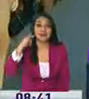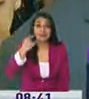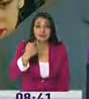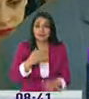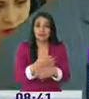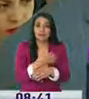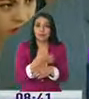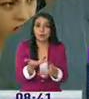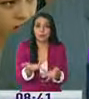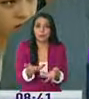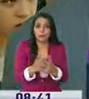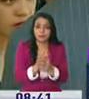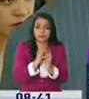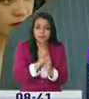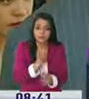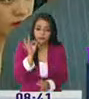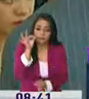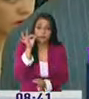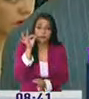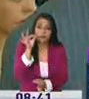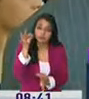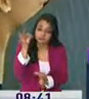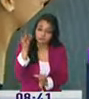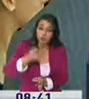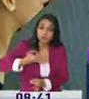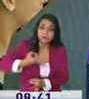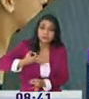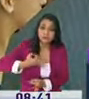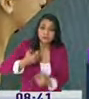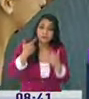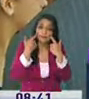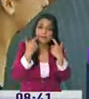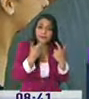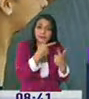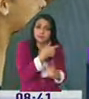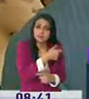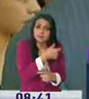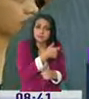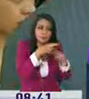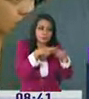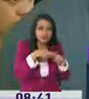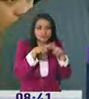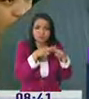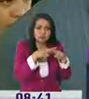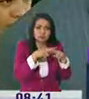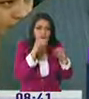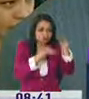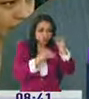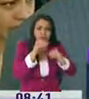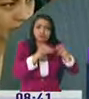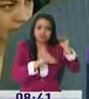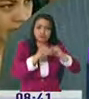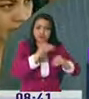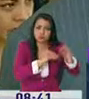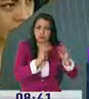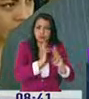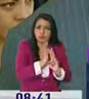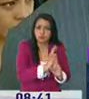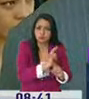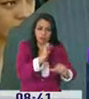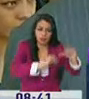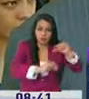Según estos resultados que tenemos a la mano, documentos que son entregados por la Fiscalía General del Estado, los señores que se